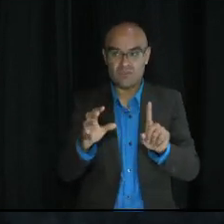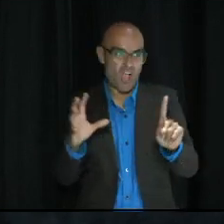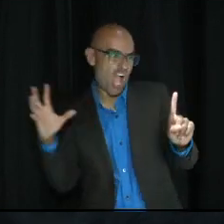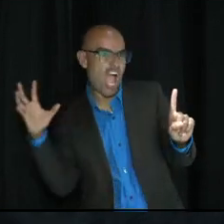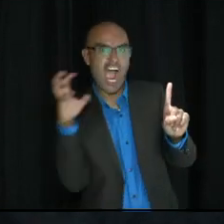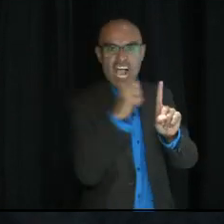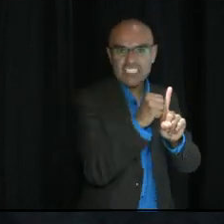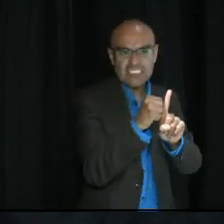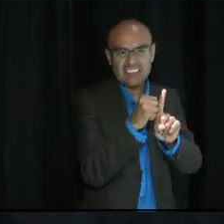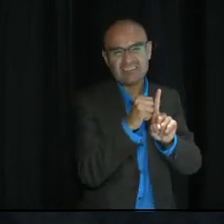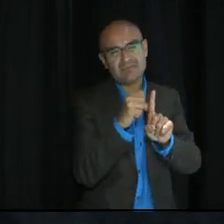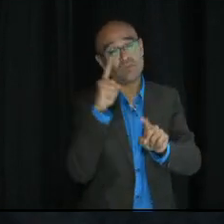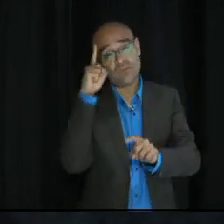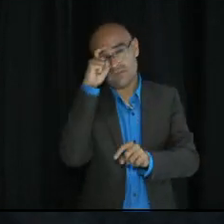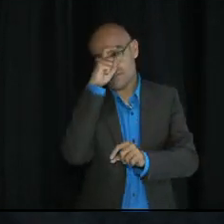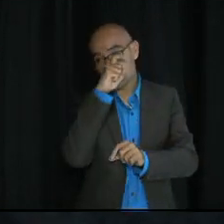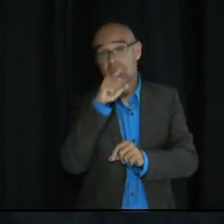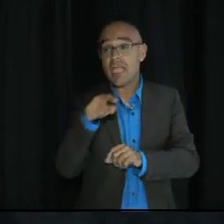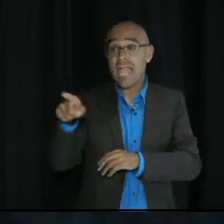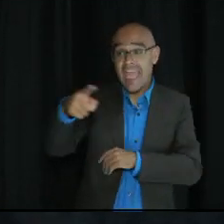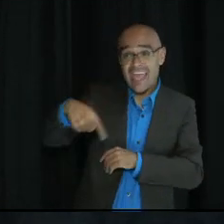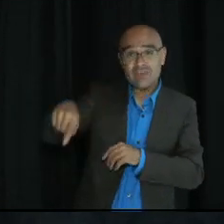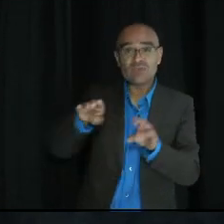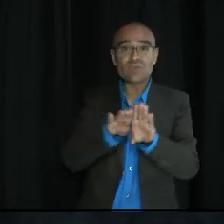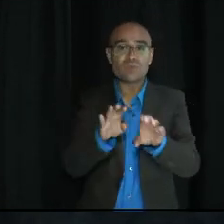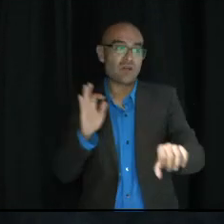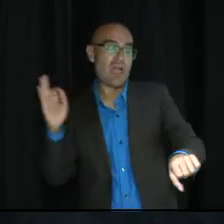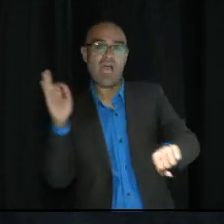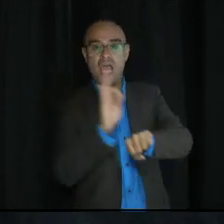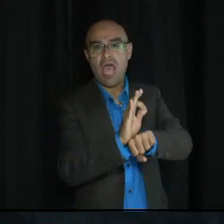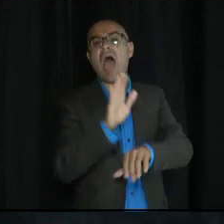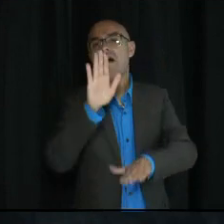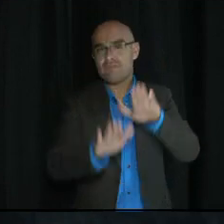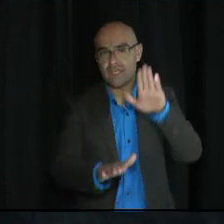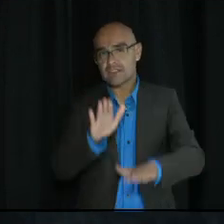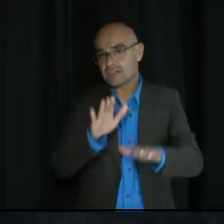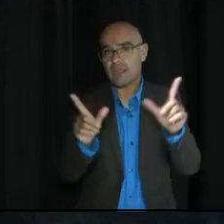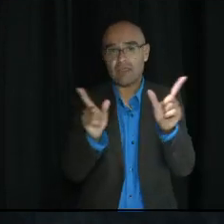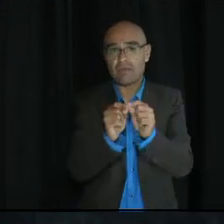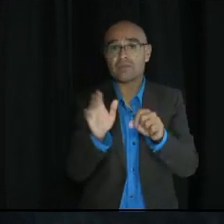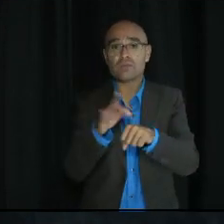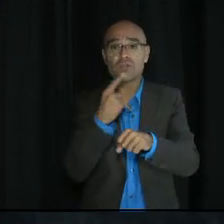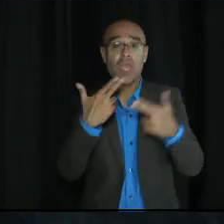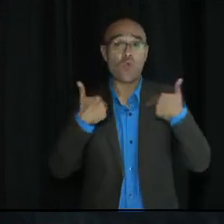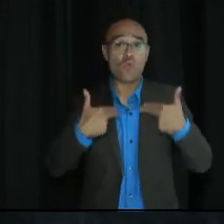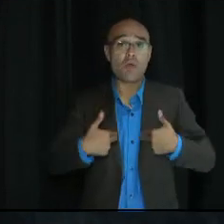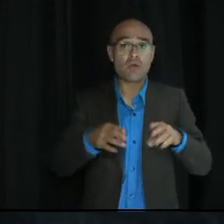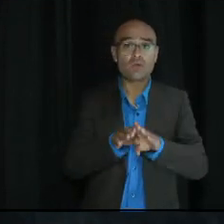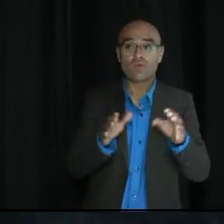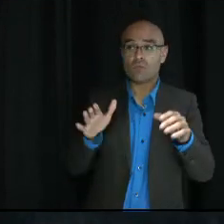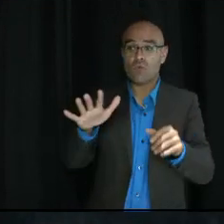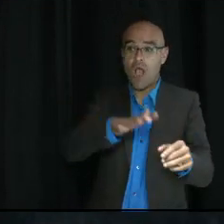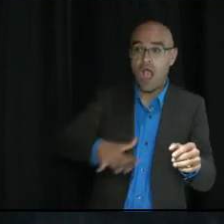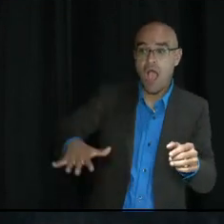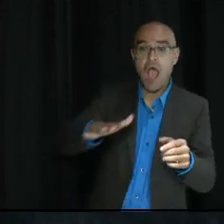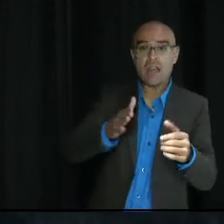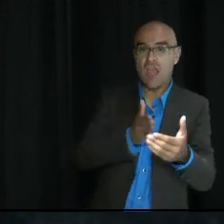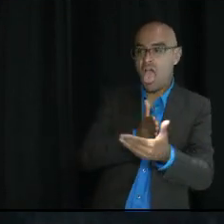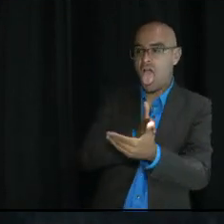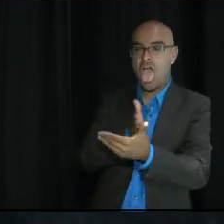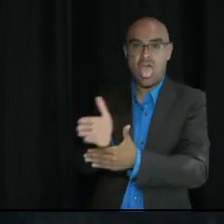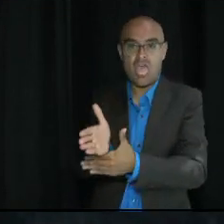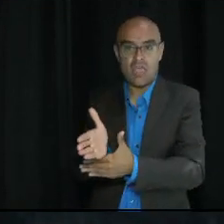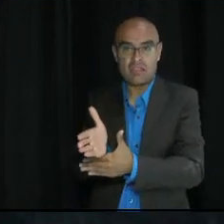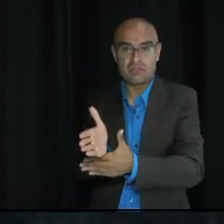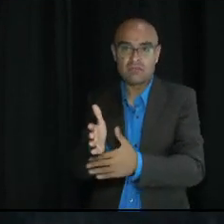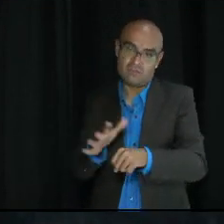defenderse, porque de plano ya se sienten ahora sí que violados por su espacio vital y la